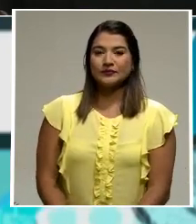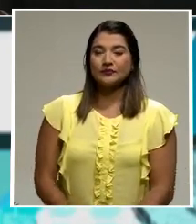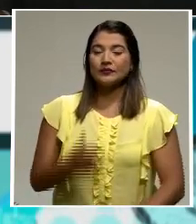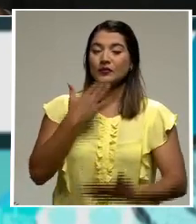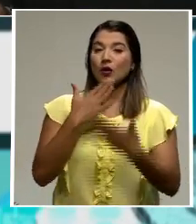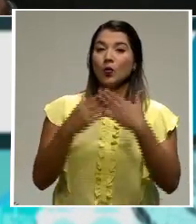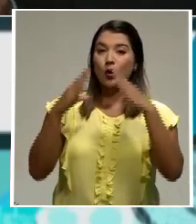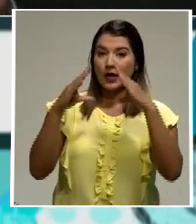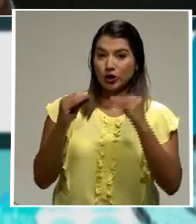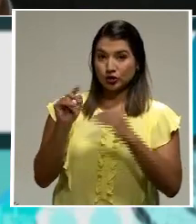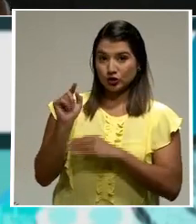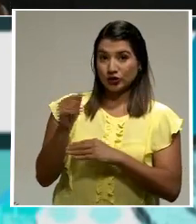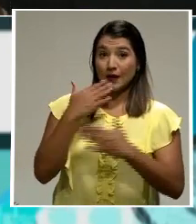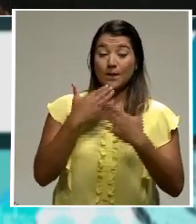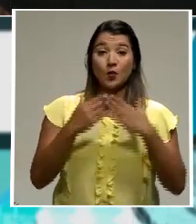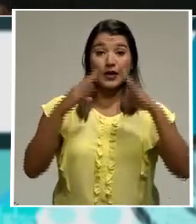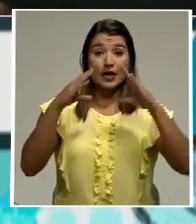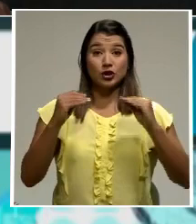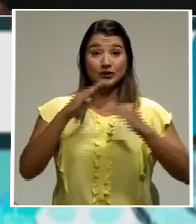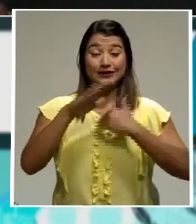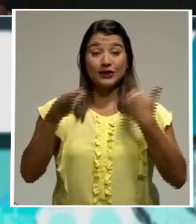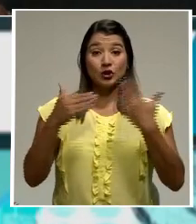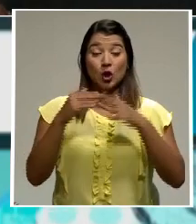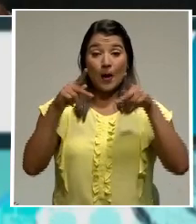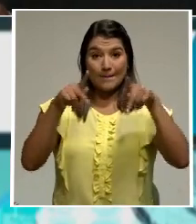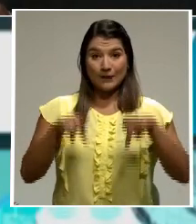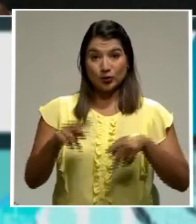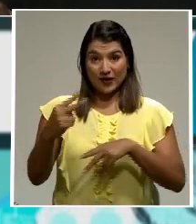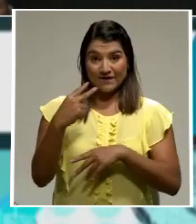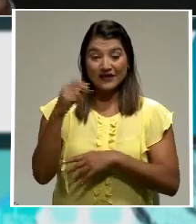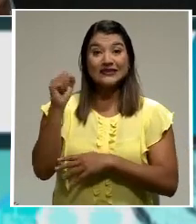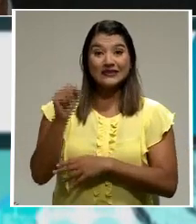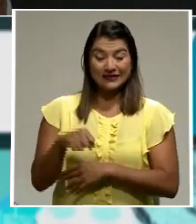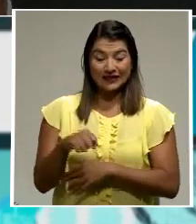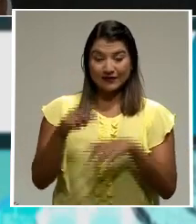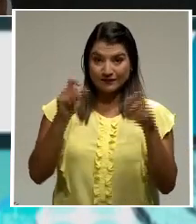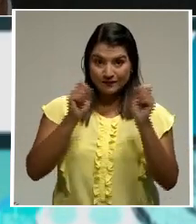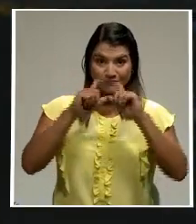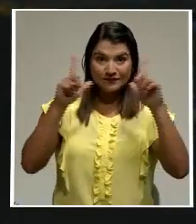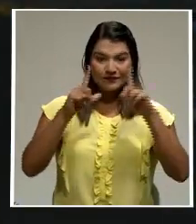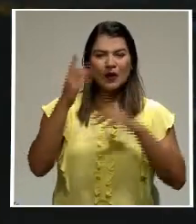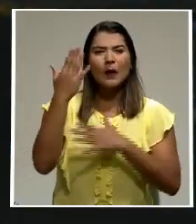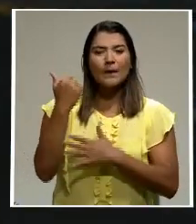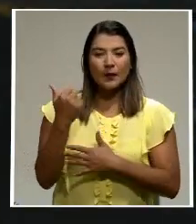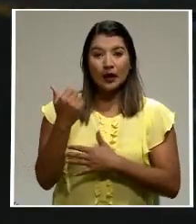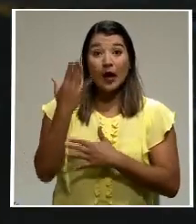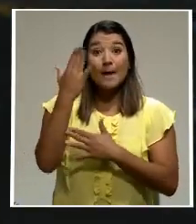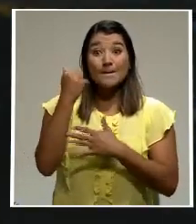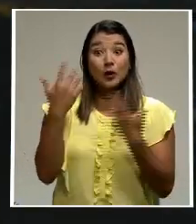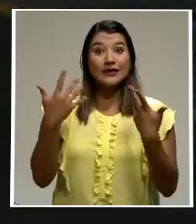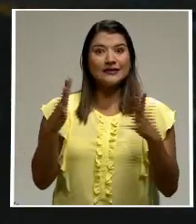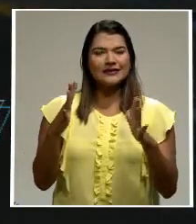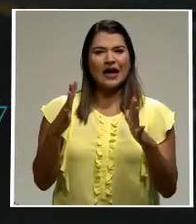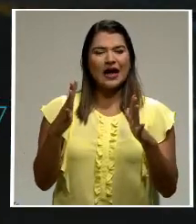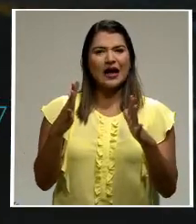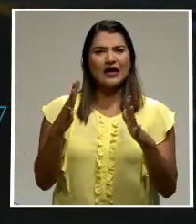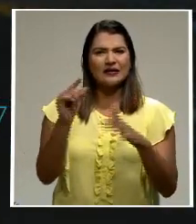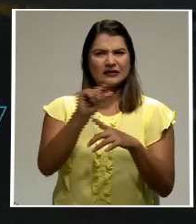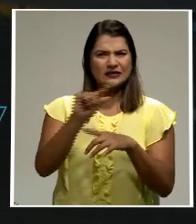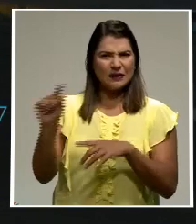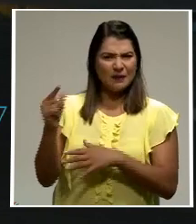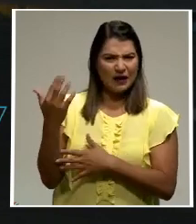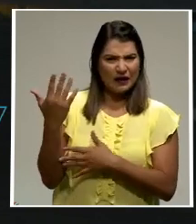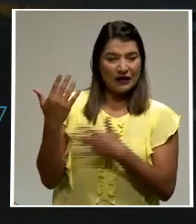Buenas noches, don Ernesto, para usted y para los televidentes. Así es, sorpresivo porque desde hace ya varias semanas se